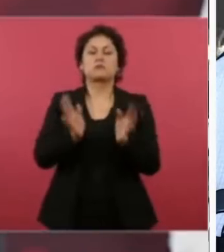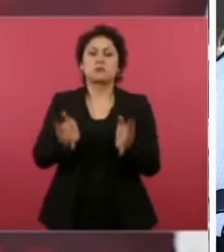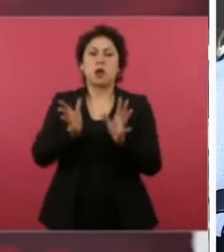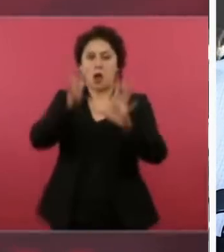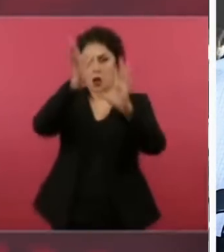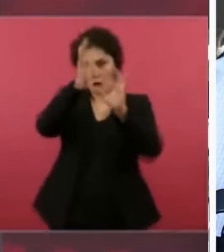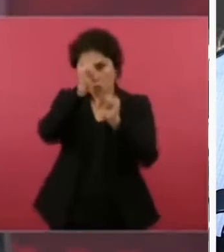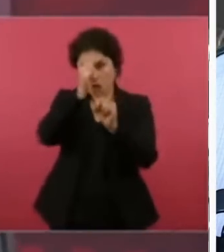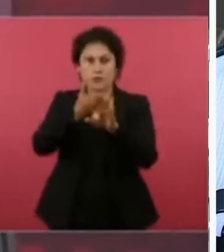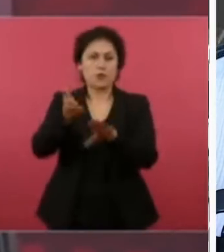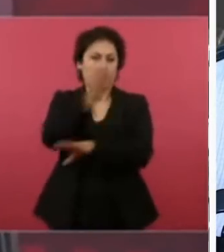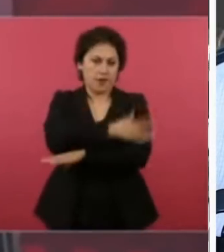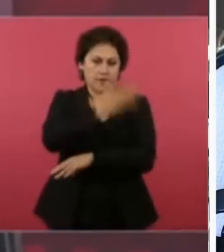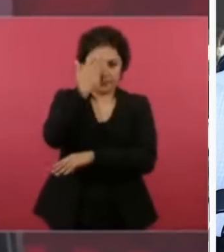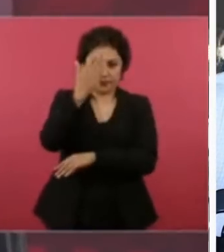acuerdo.